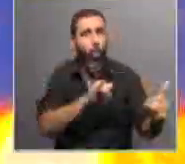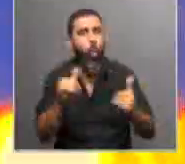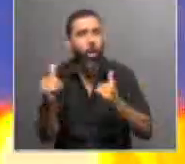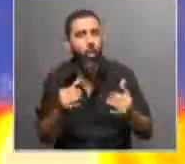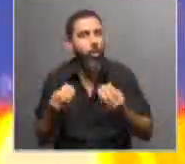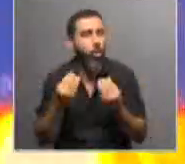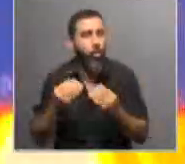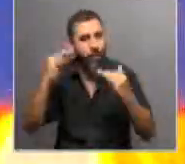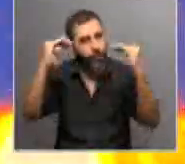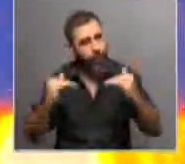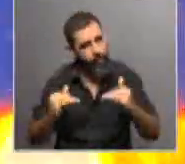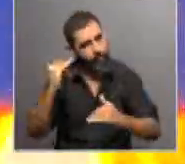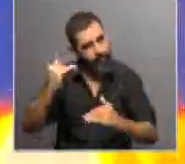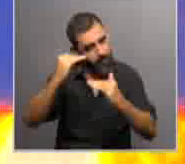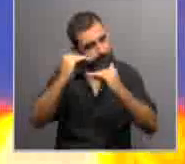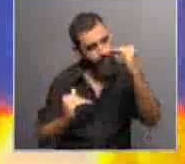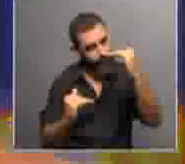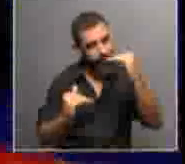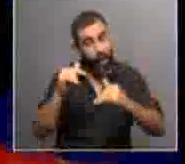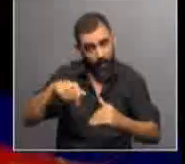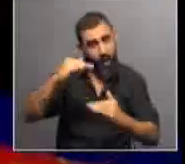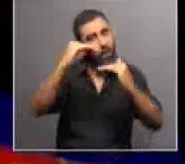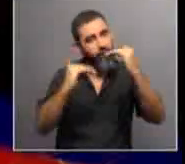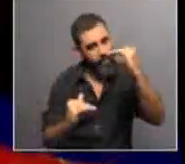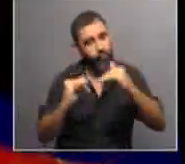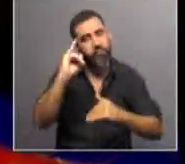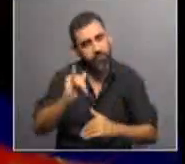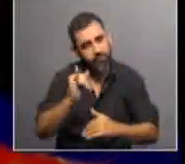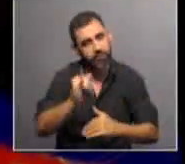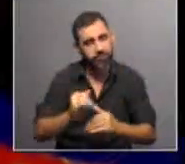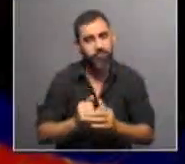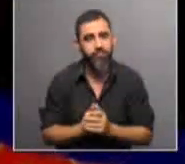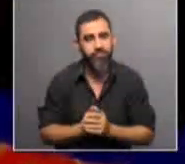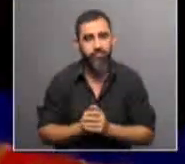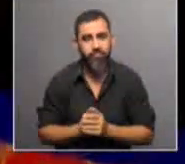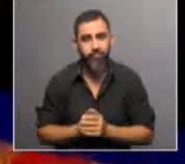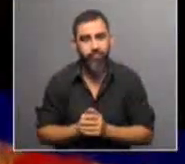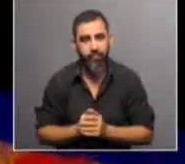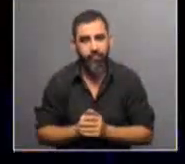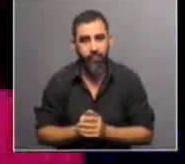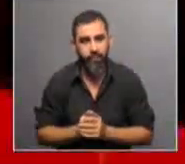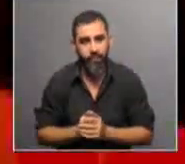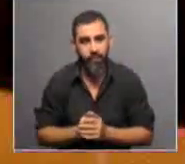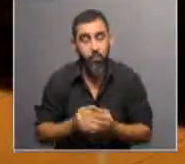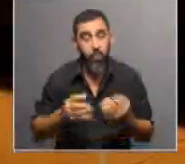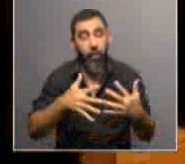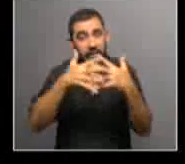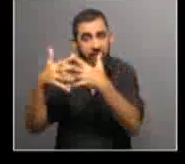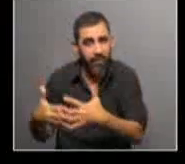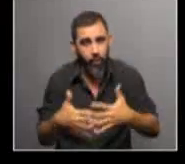¿No? Jugador, más petizo seguro. Sí, acá más bajo. Está más bajo porque en Estados Unidos